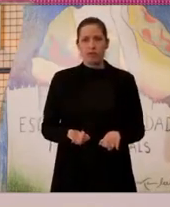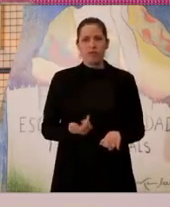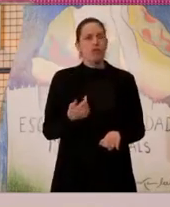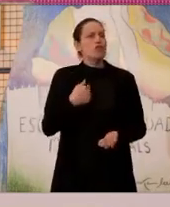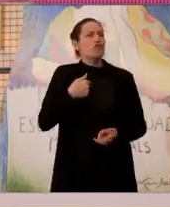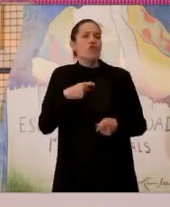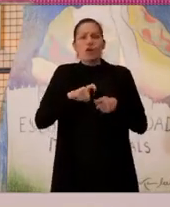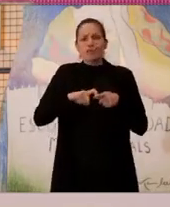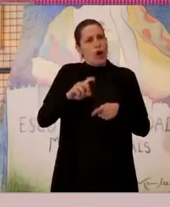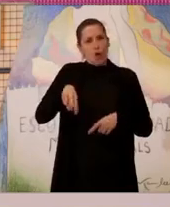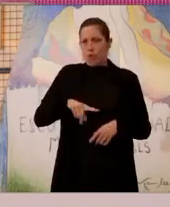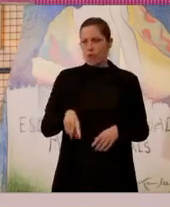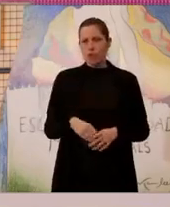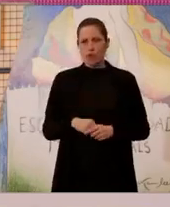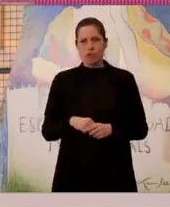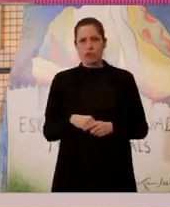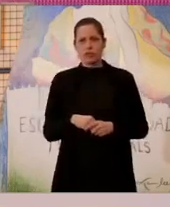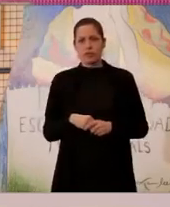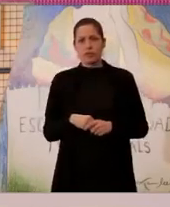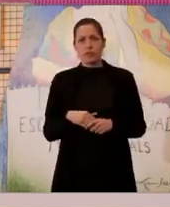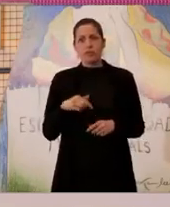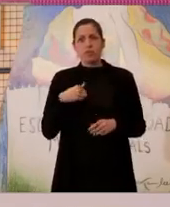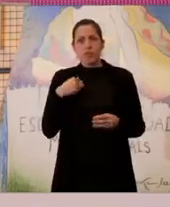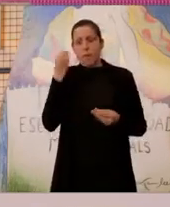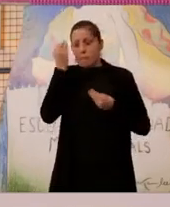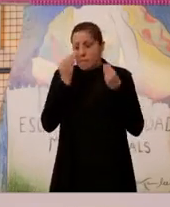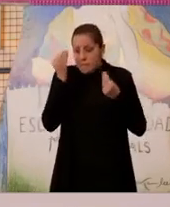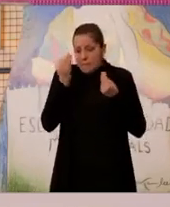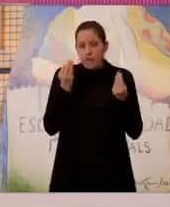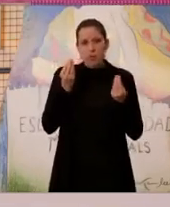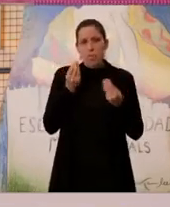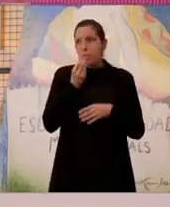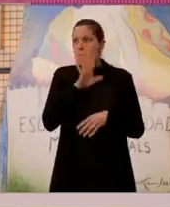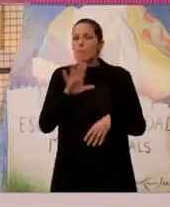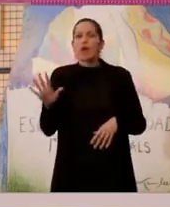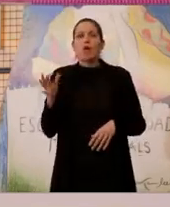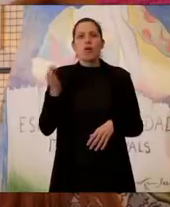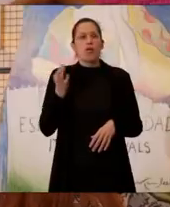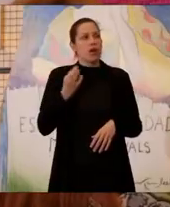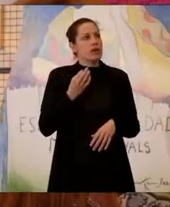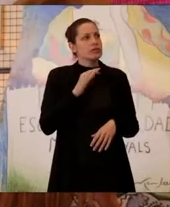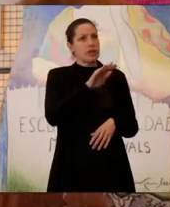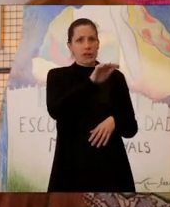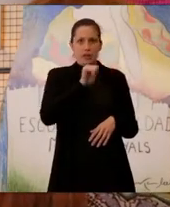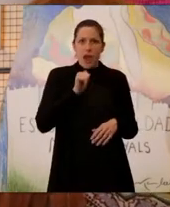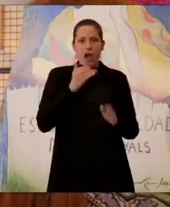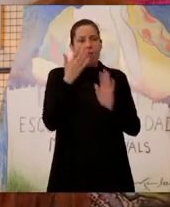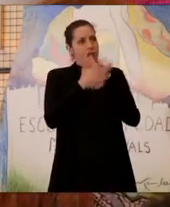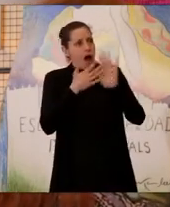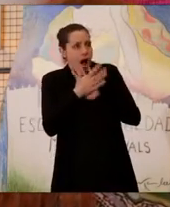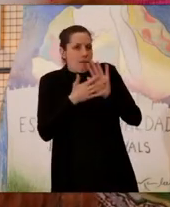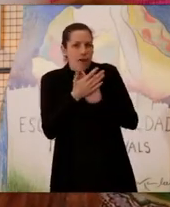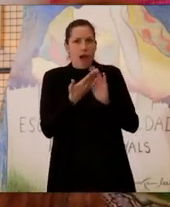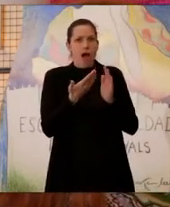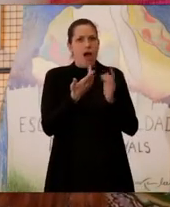por nada sino porque Considero que era mucho más eficaz es poder hablar con ellos que llevaban tiempo allí pues